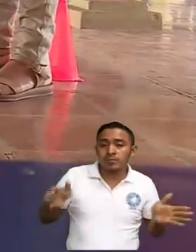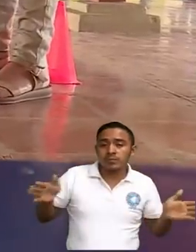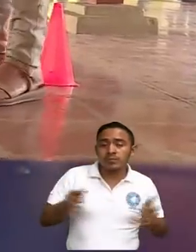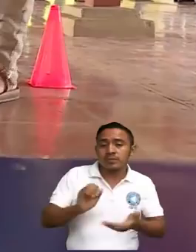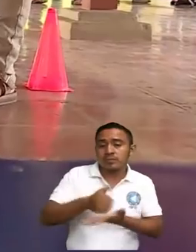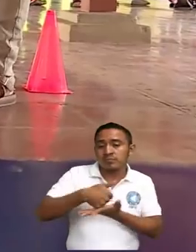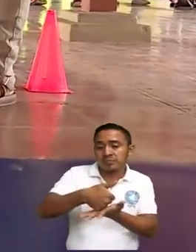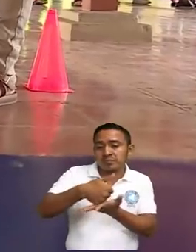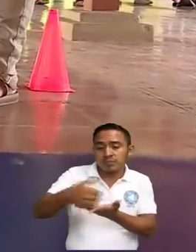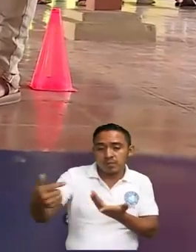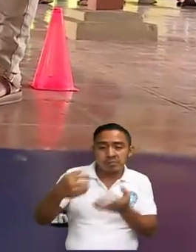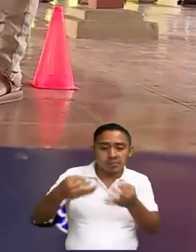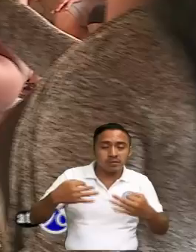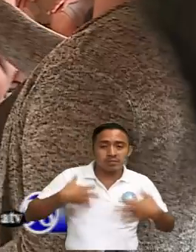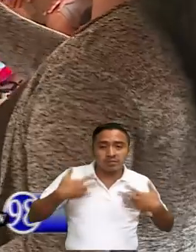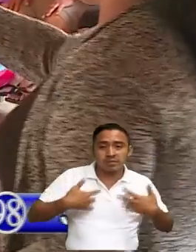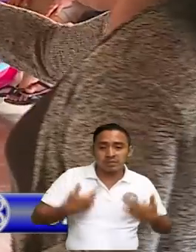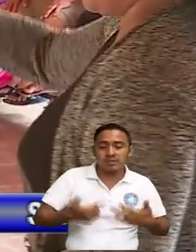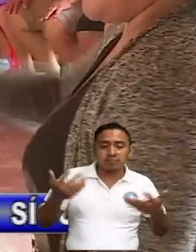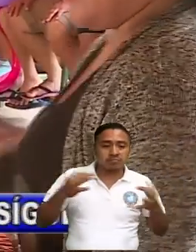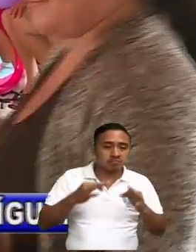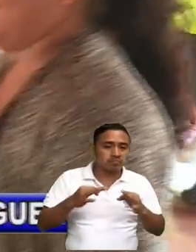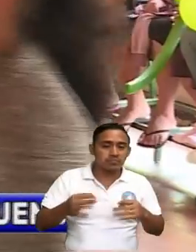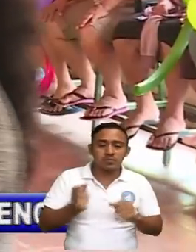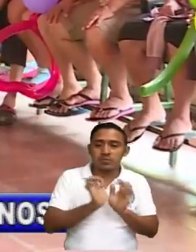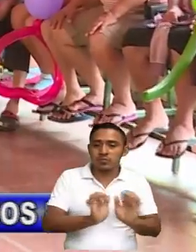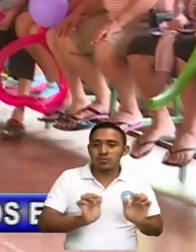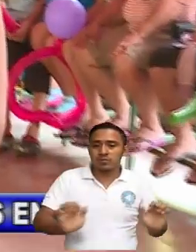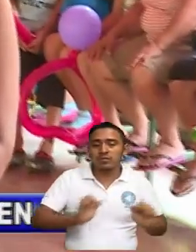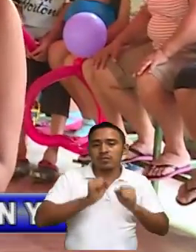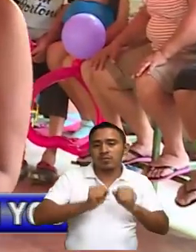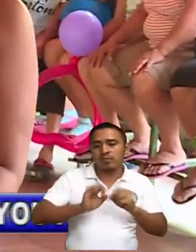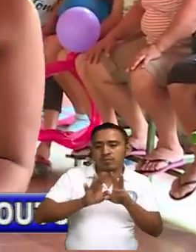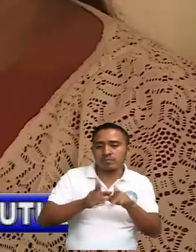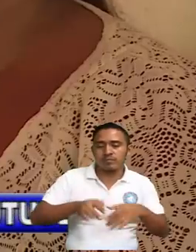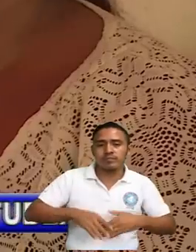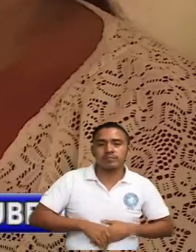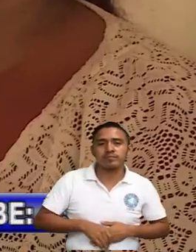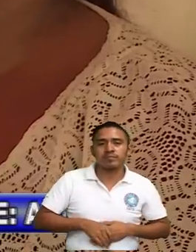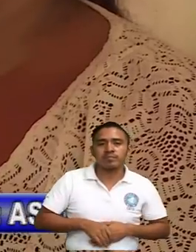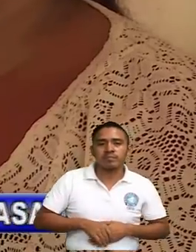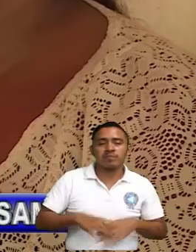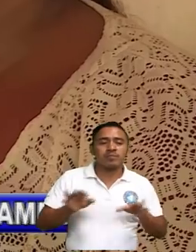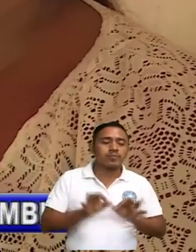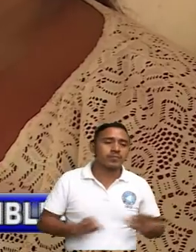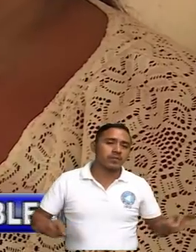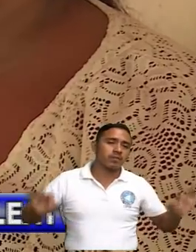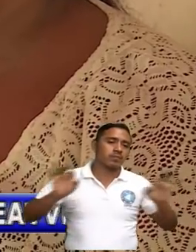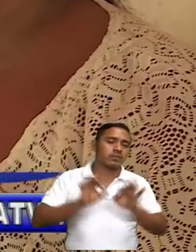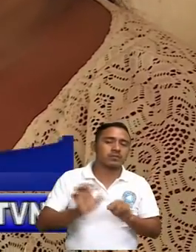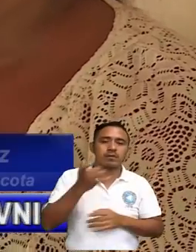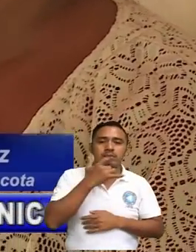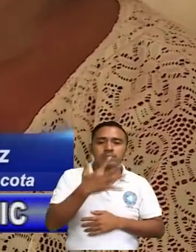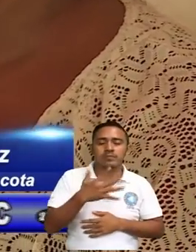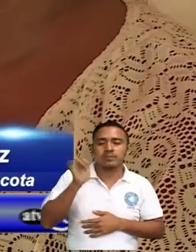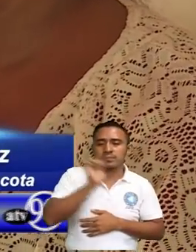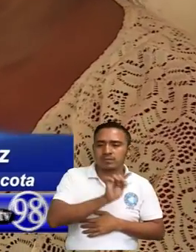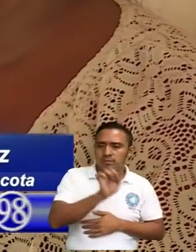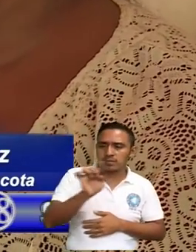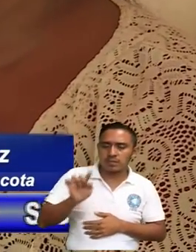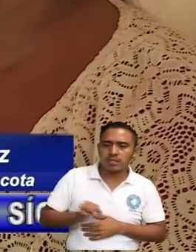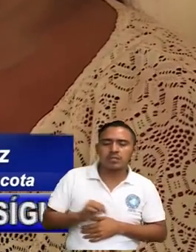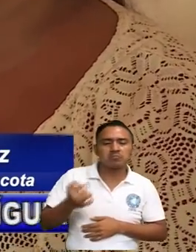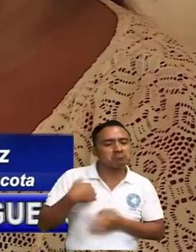este espacio de alegría brindado a sus niños y niñas. Y es importante porque ellos se distraen un poco